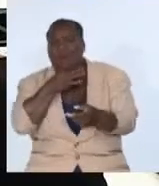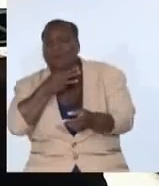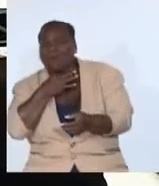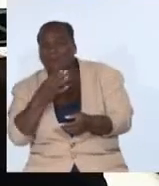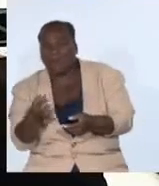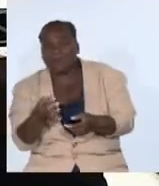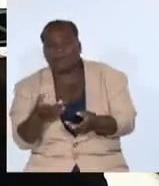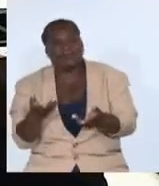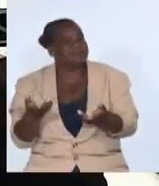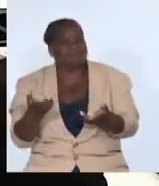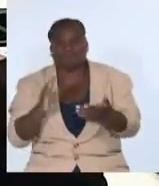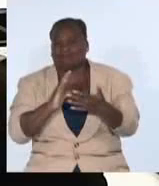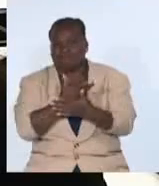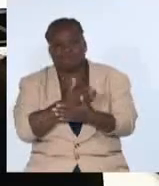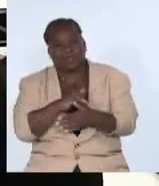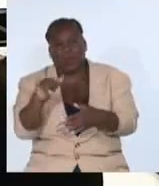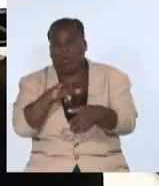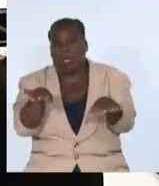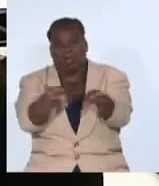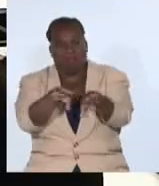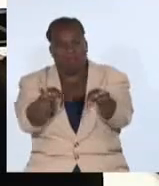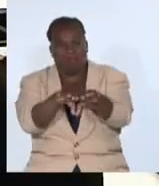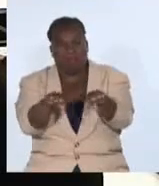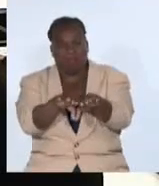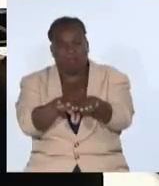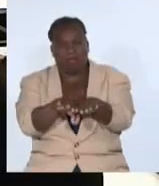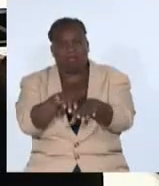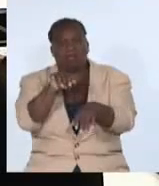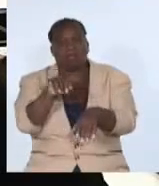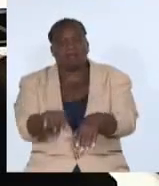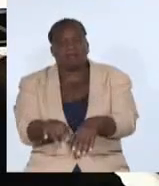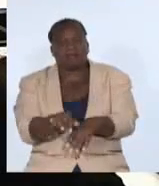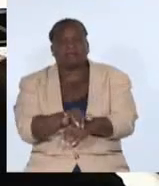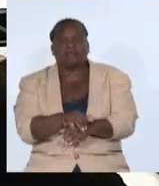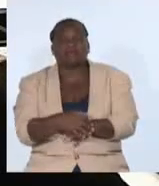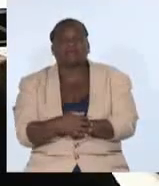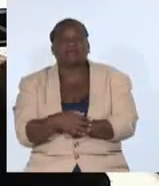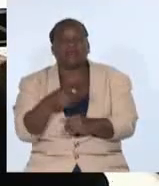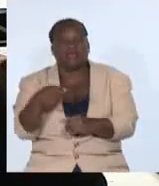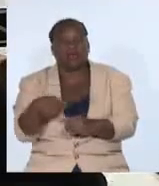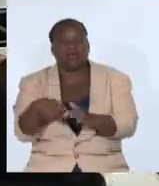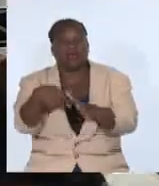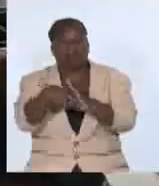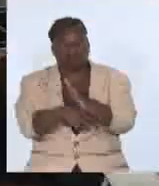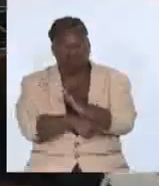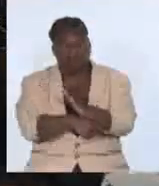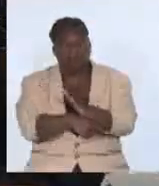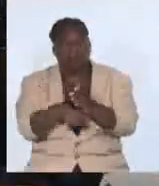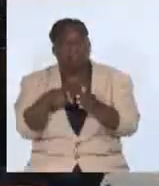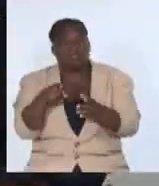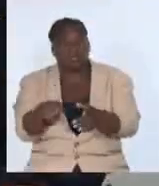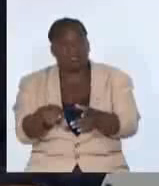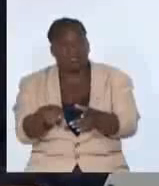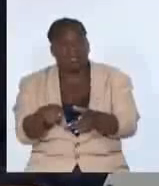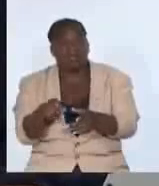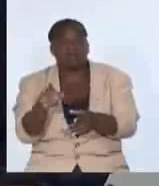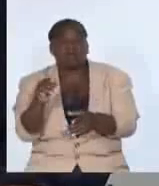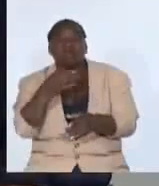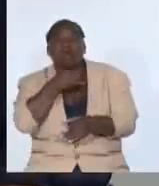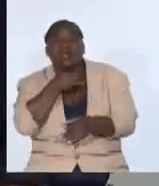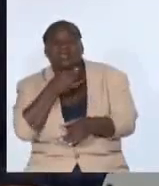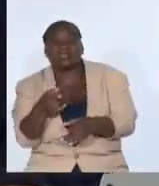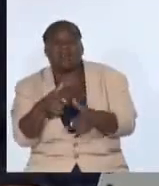reducido de la población del planeta y en su desarrollo que se profundiza entre las grandes mayorías